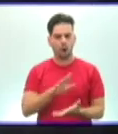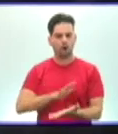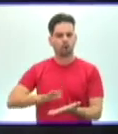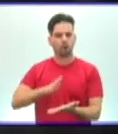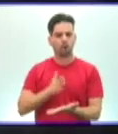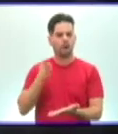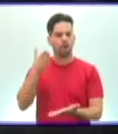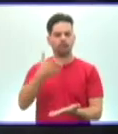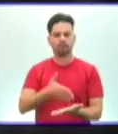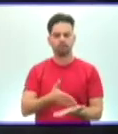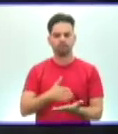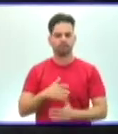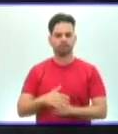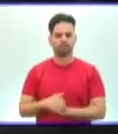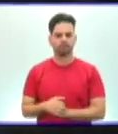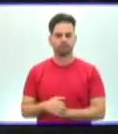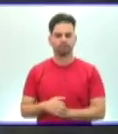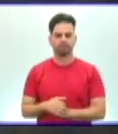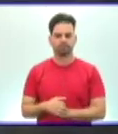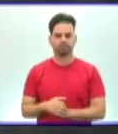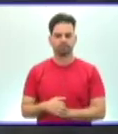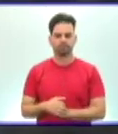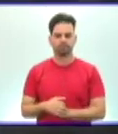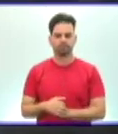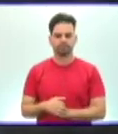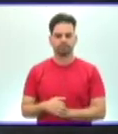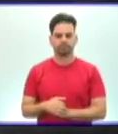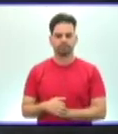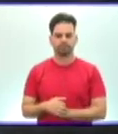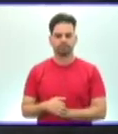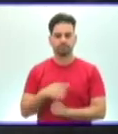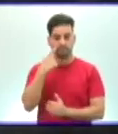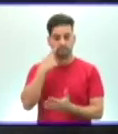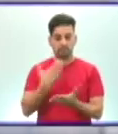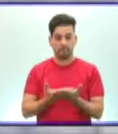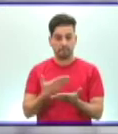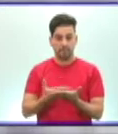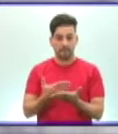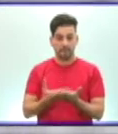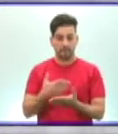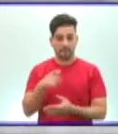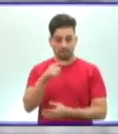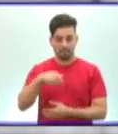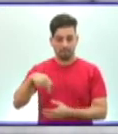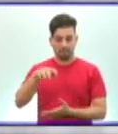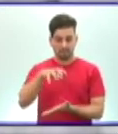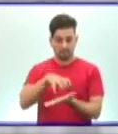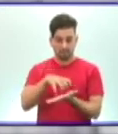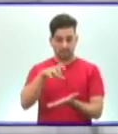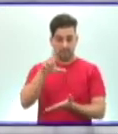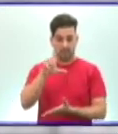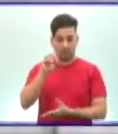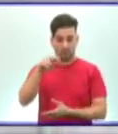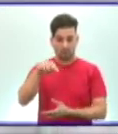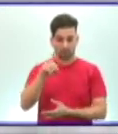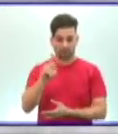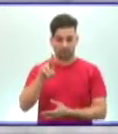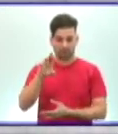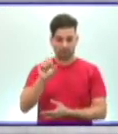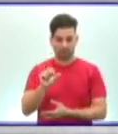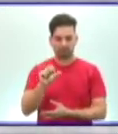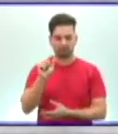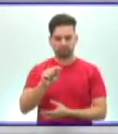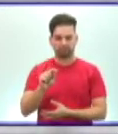en plena época victoriana, también veríamos cómo el peor de los barrios de Londres era un apiñamiento casi inimaginable. Según